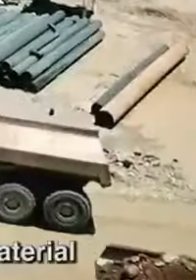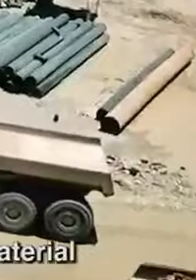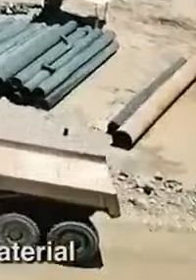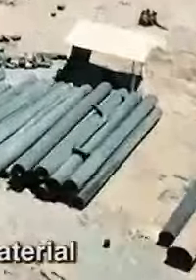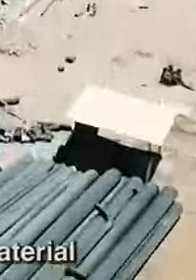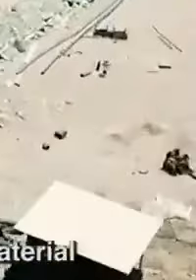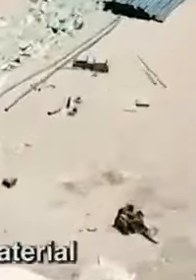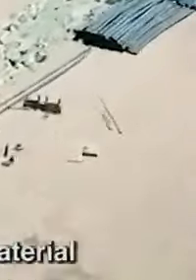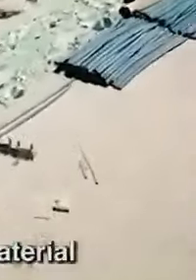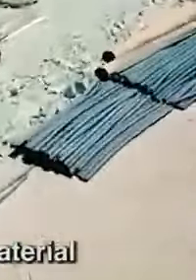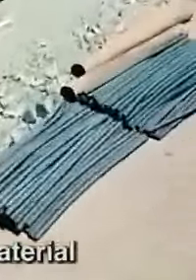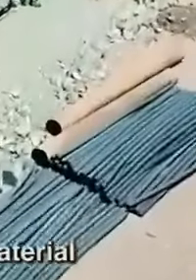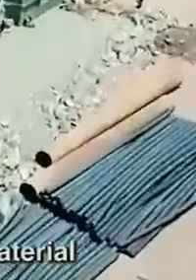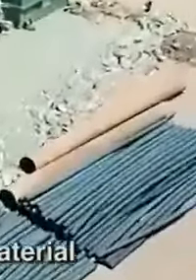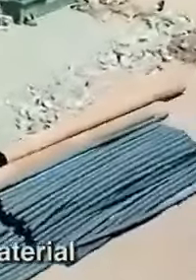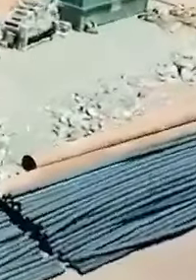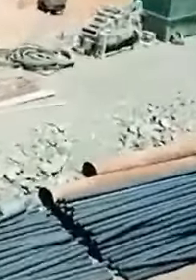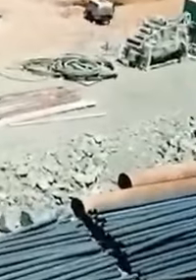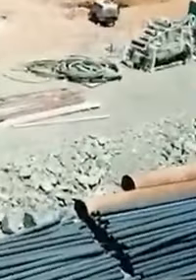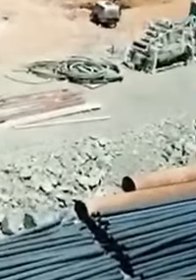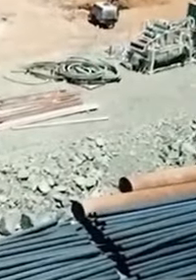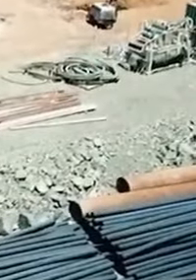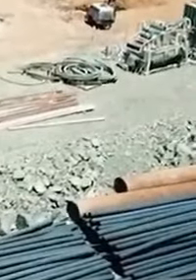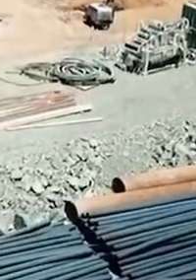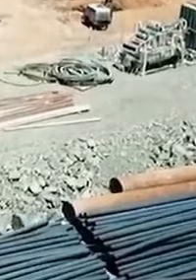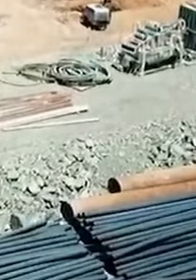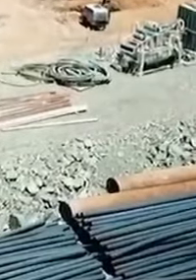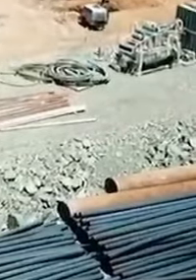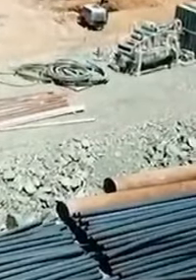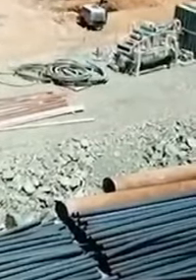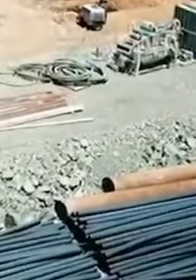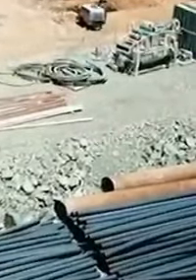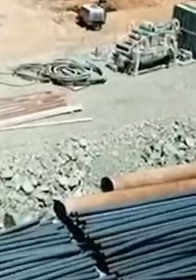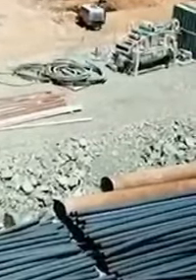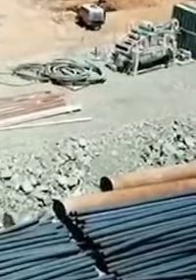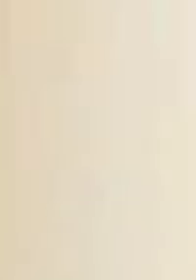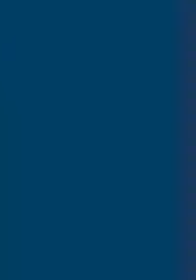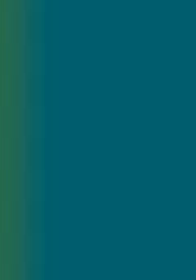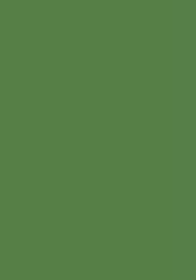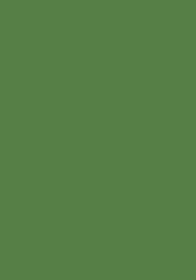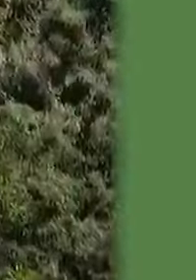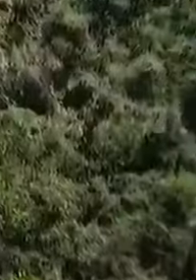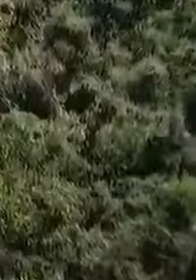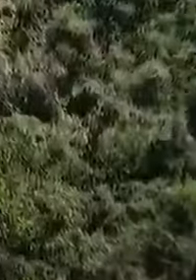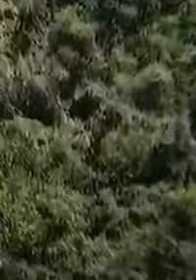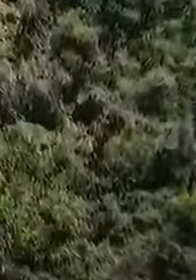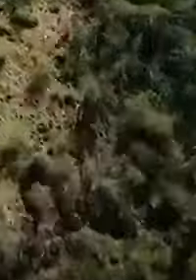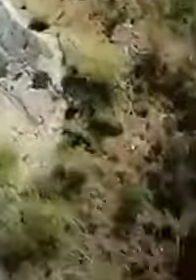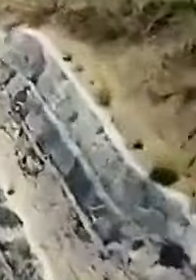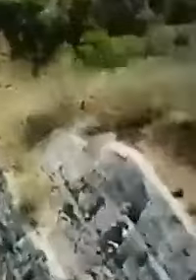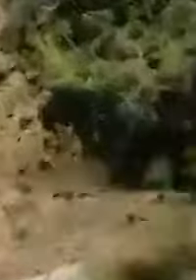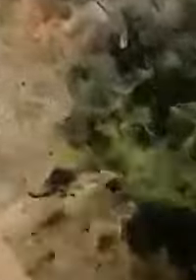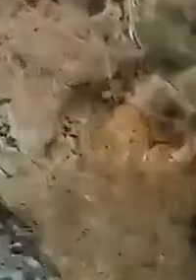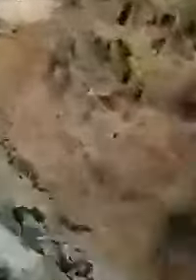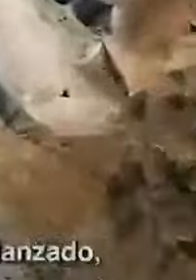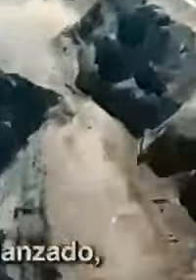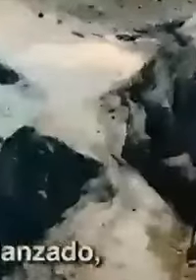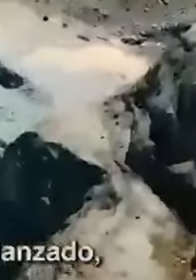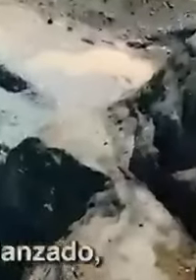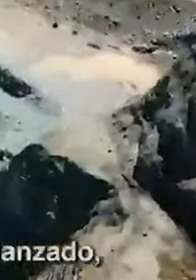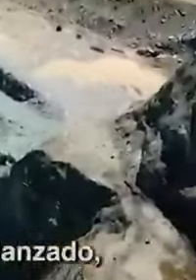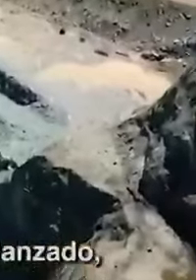Se continúan los trabajos de excavación y colocación de material para la conformación de la pantalla plástica. En el canal de llamada del vertedor 1,